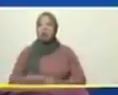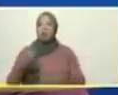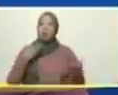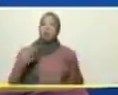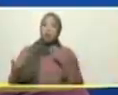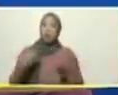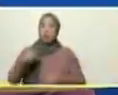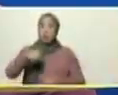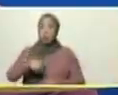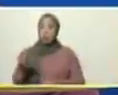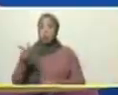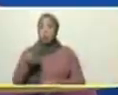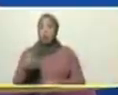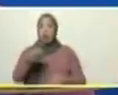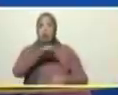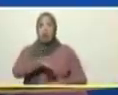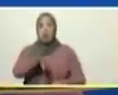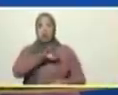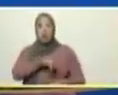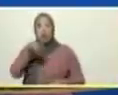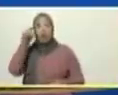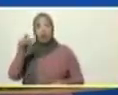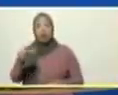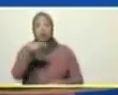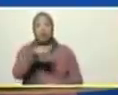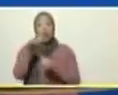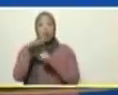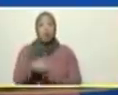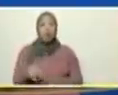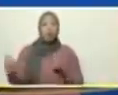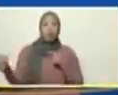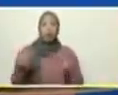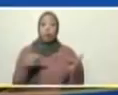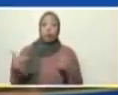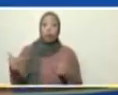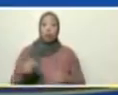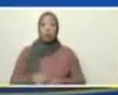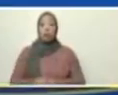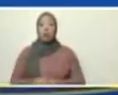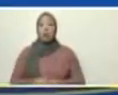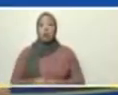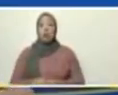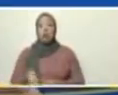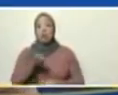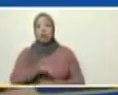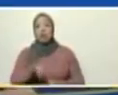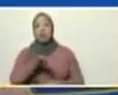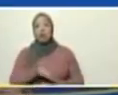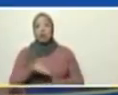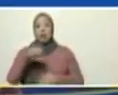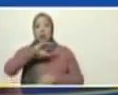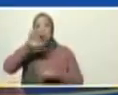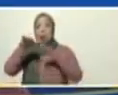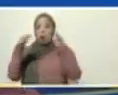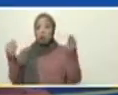país para asesinar a sus propios generales y jefes del ejército, ¿no? Y eso es muy distinto a lo que uno ve aquí